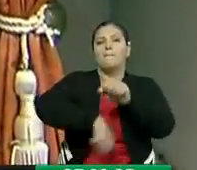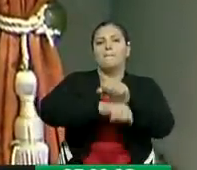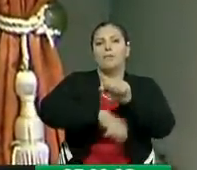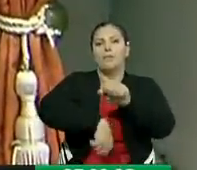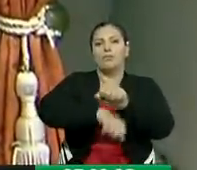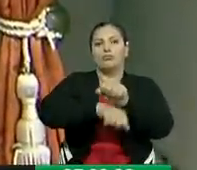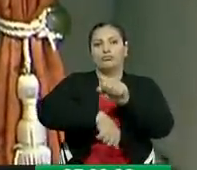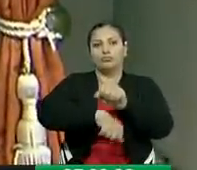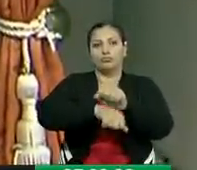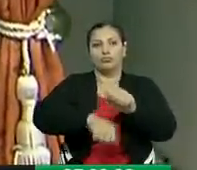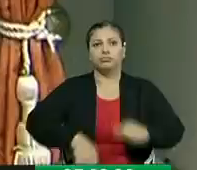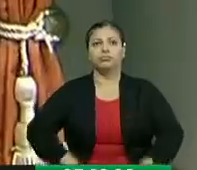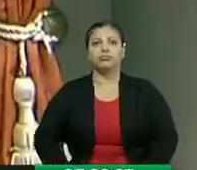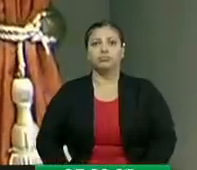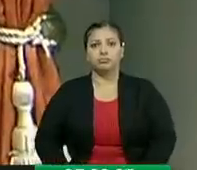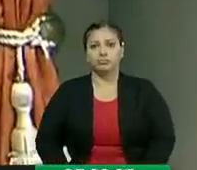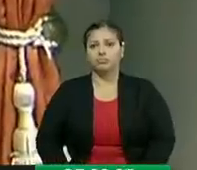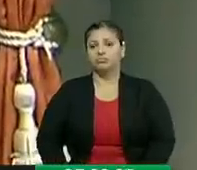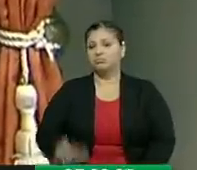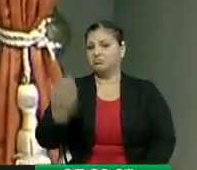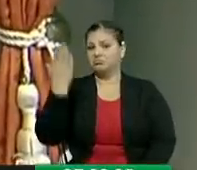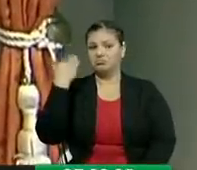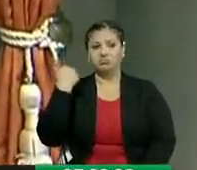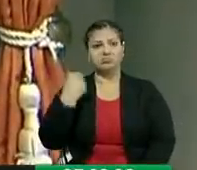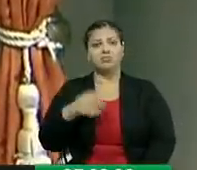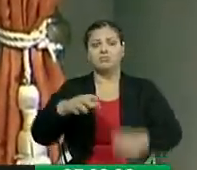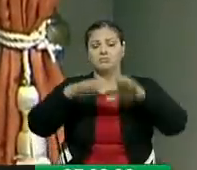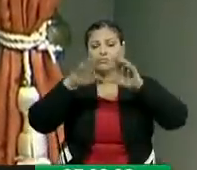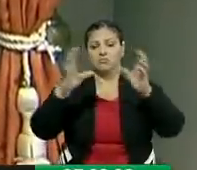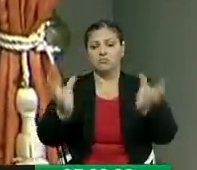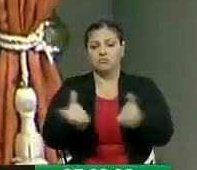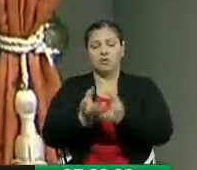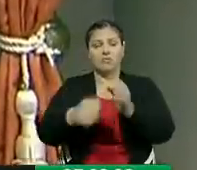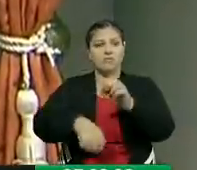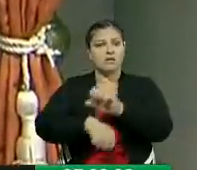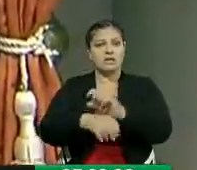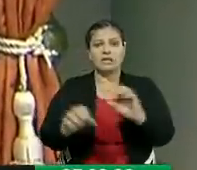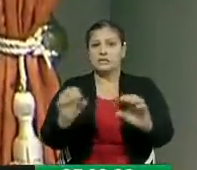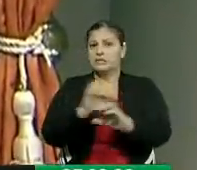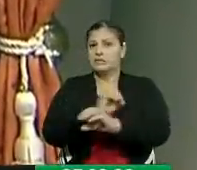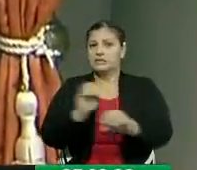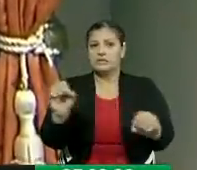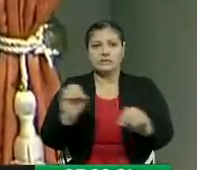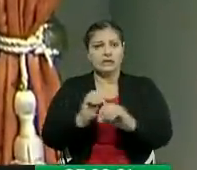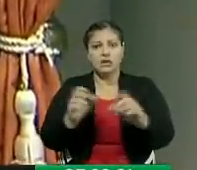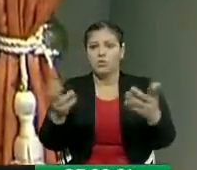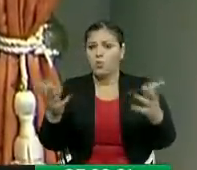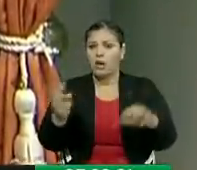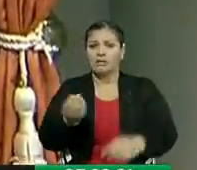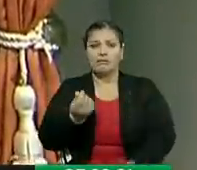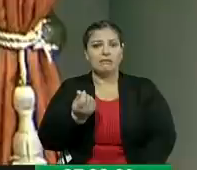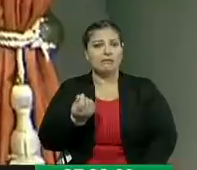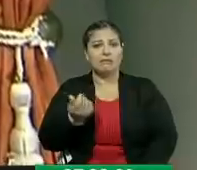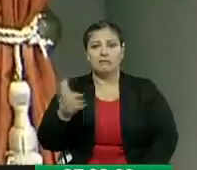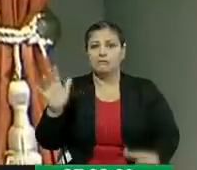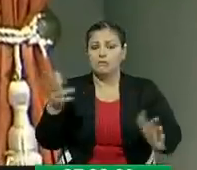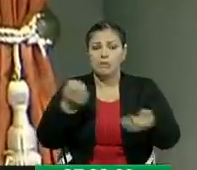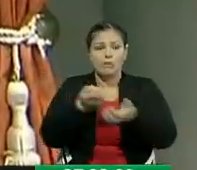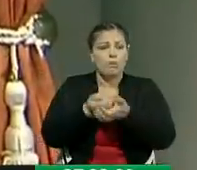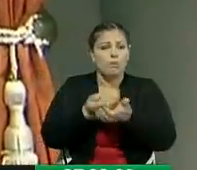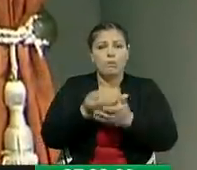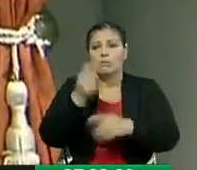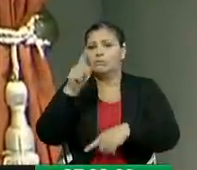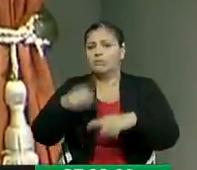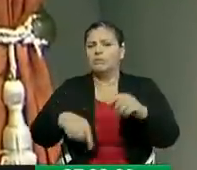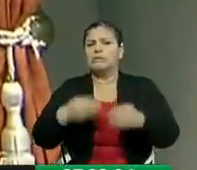con medias, con trapos viejos, cuando no había dinero para comprar el balón. Bueno, ahora me confirman, vamos en estos instantes, sí, para conocer un poco